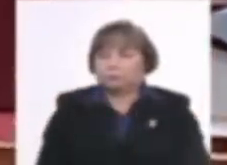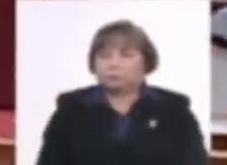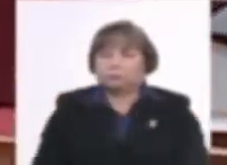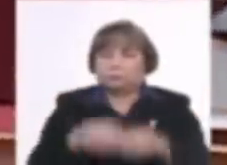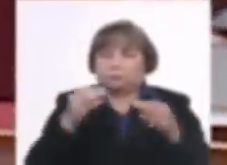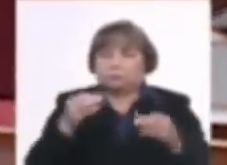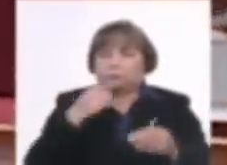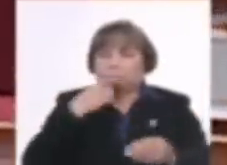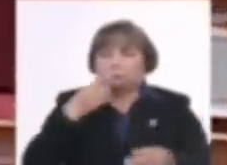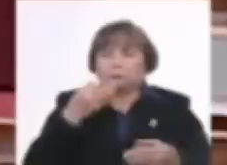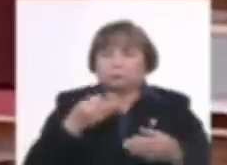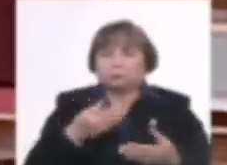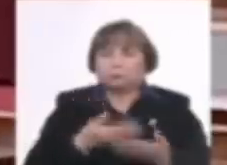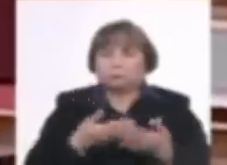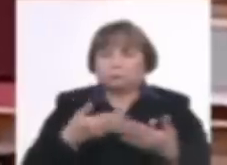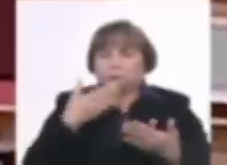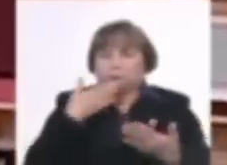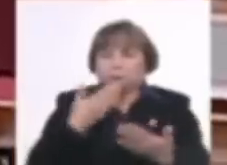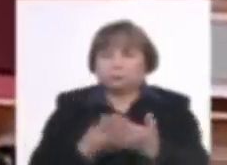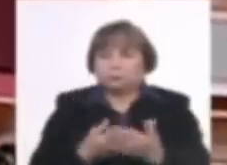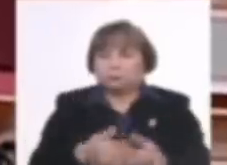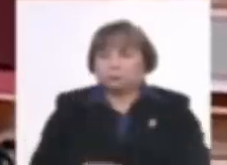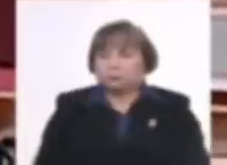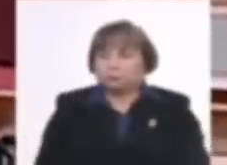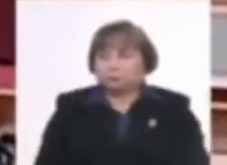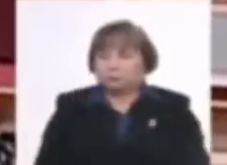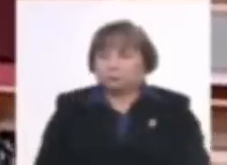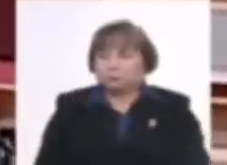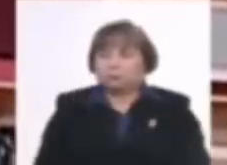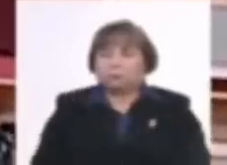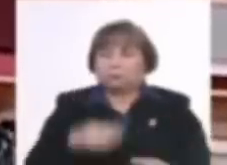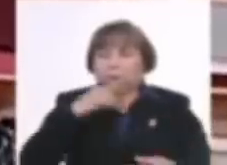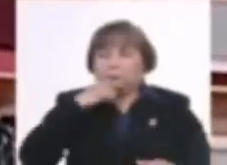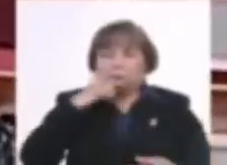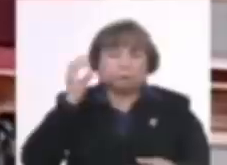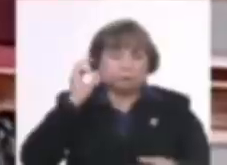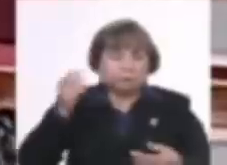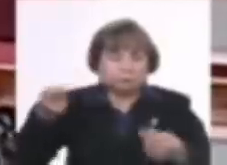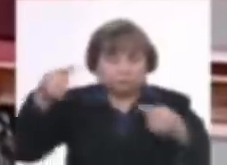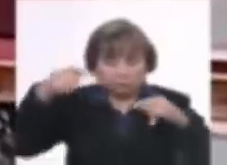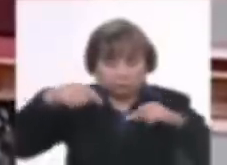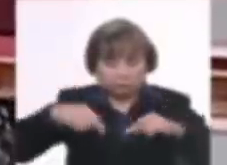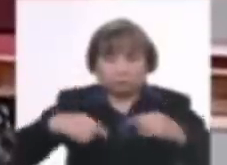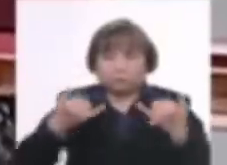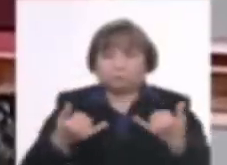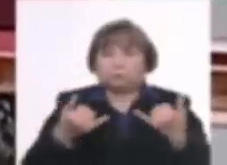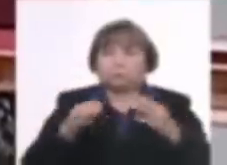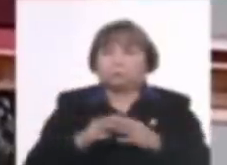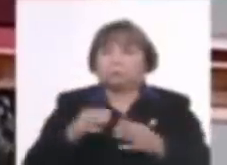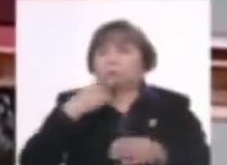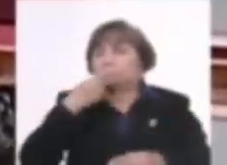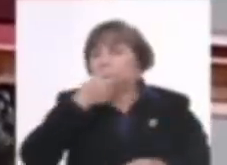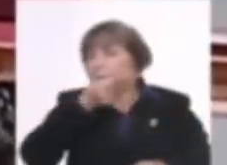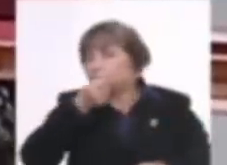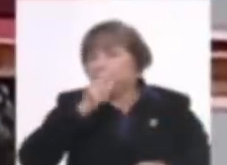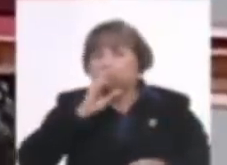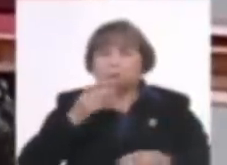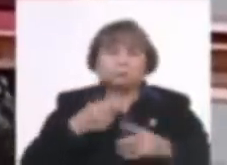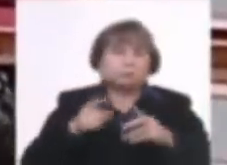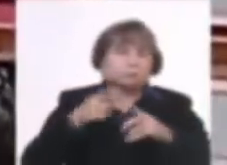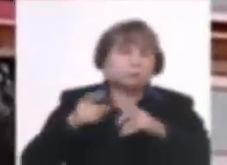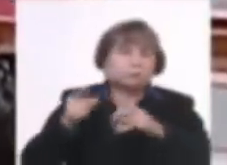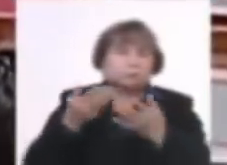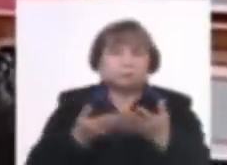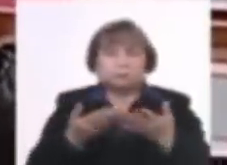En realidad, presidente, agradezco que la señorita se haya presentado el día de hoy a dar sus declaraciones, pero hay